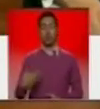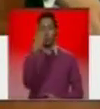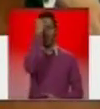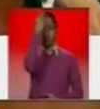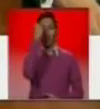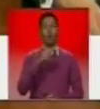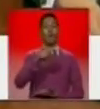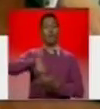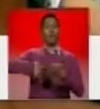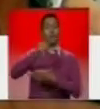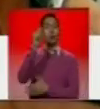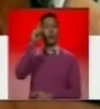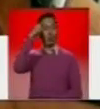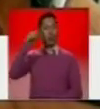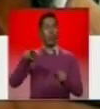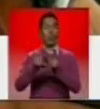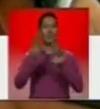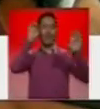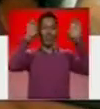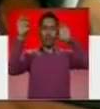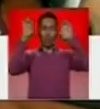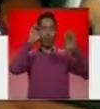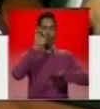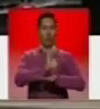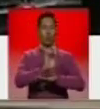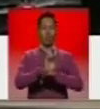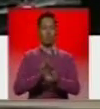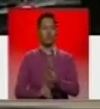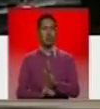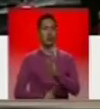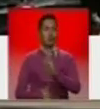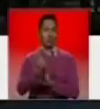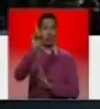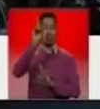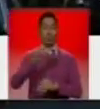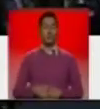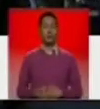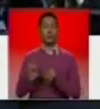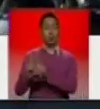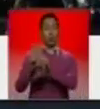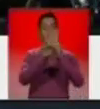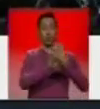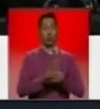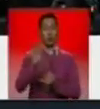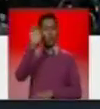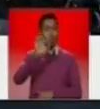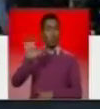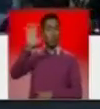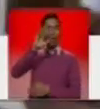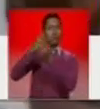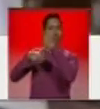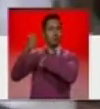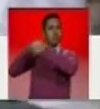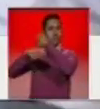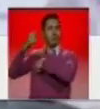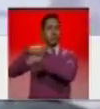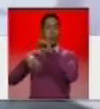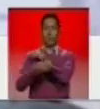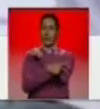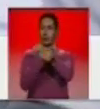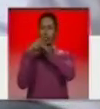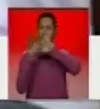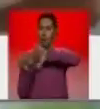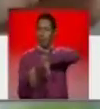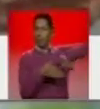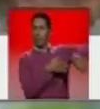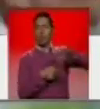paso más en la estrategia nacional para el desarrollo del país. La Unión Europea es el destino del 27% de las exportaciones no petroleras del Ecuador